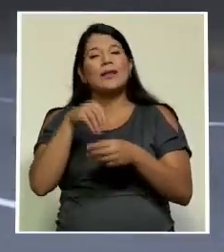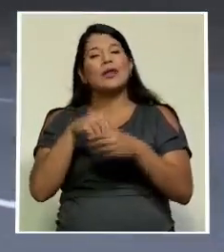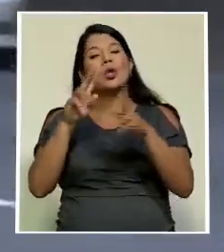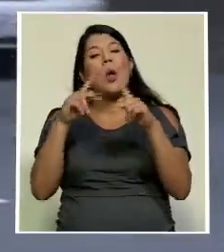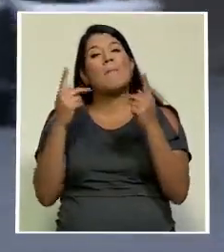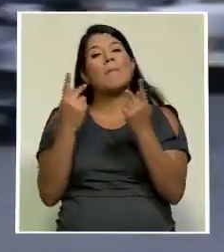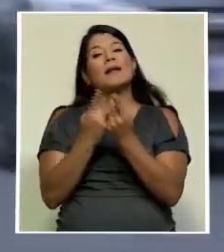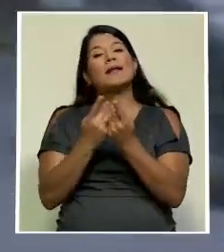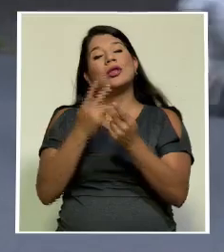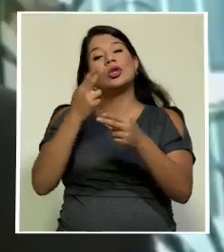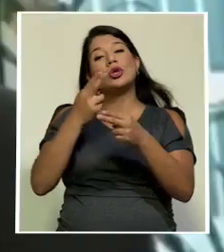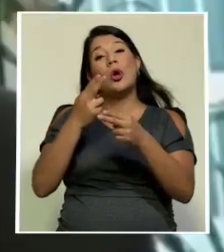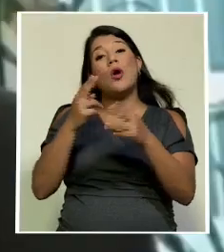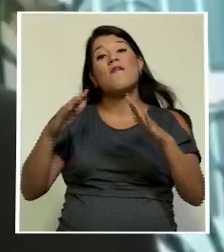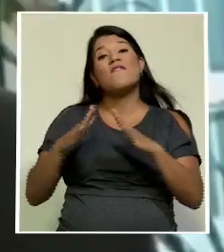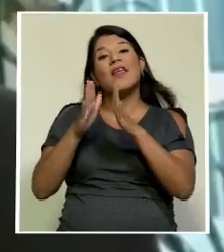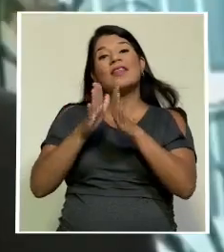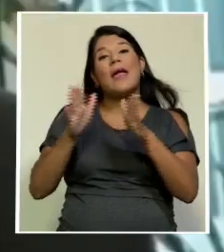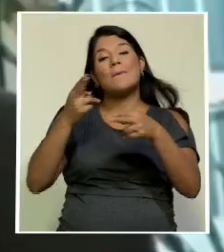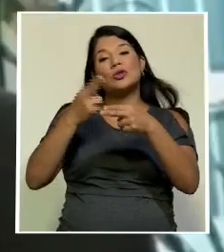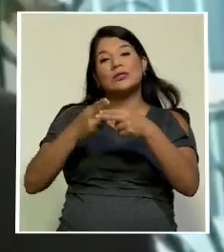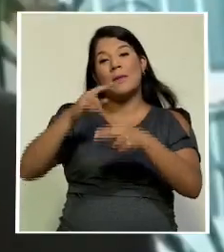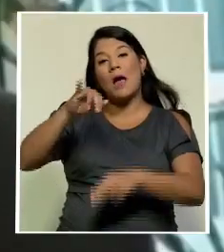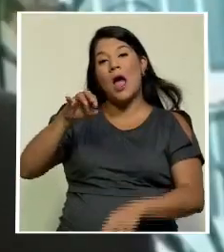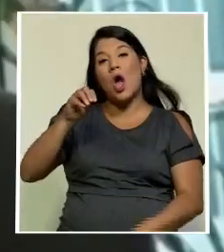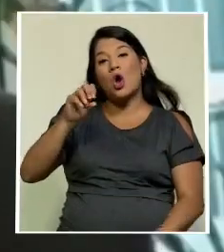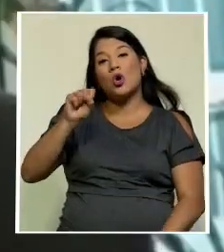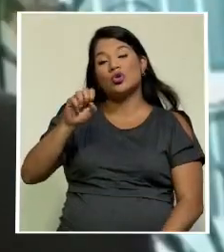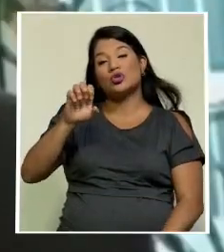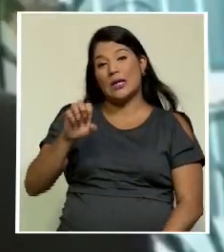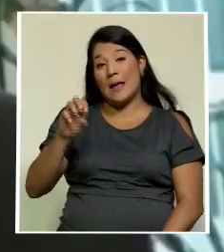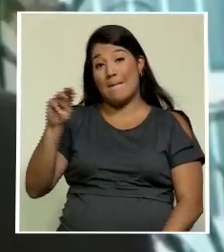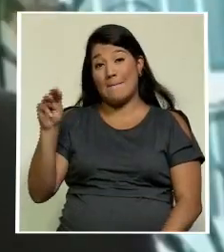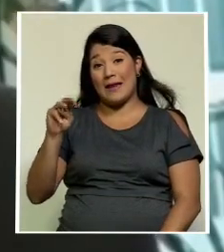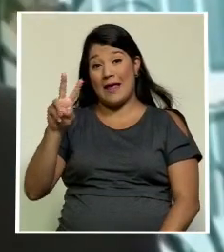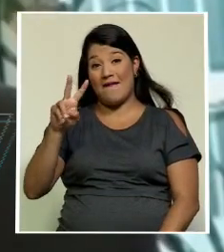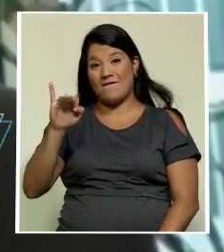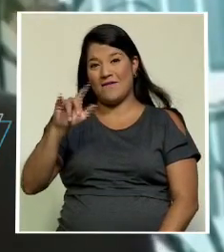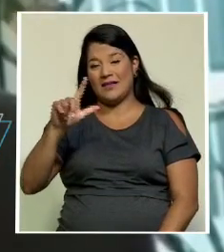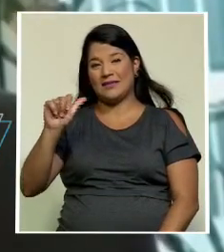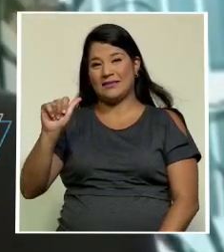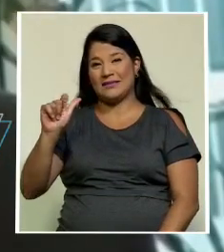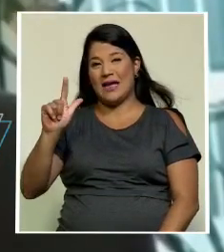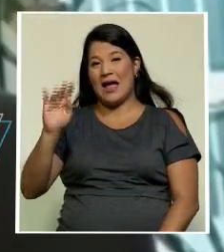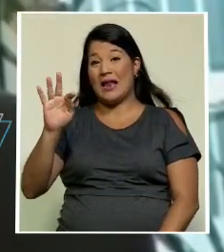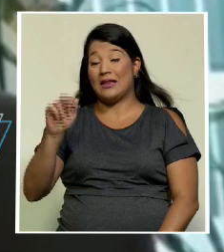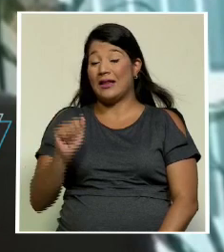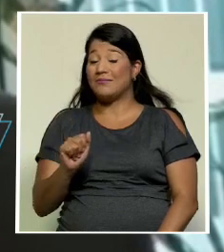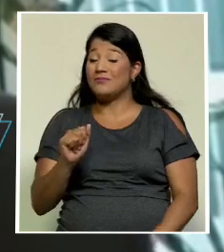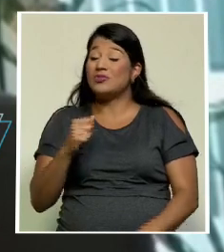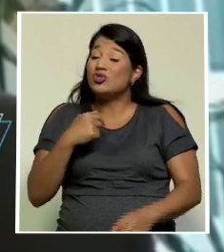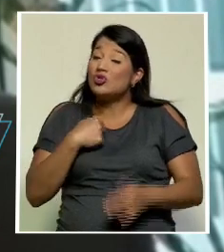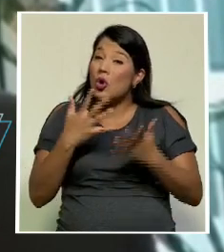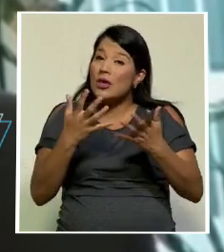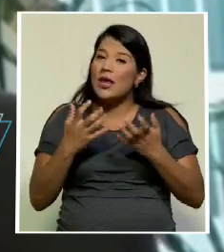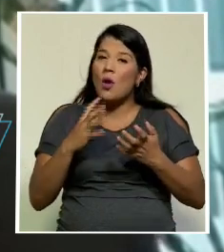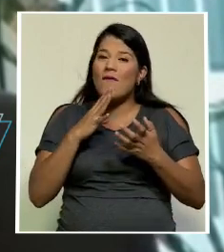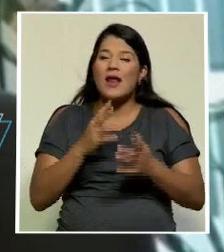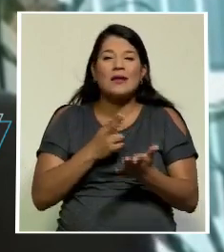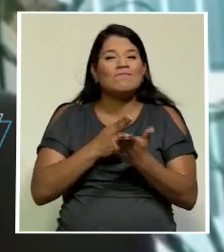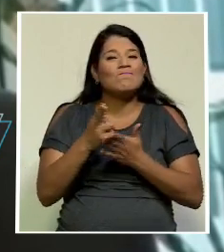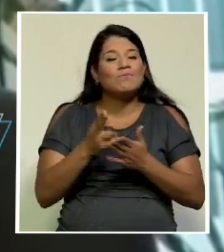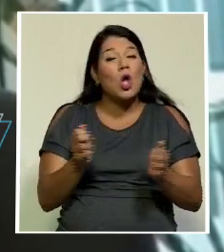María Villalta. Que es muy probable que no se pueda dar, ¿verdad? Yo trataría de ser lo más sincero con la gente, no